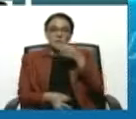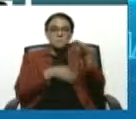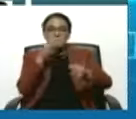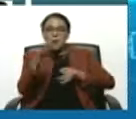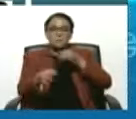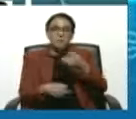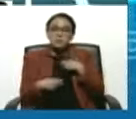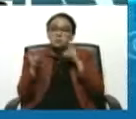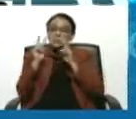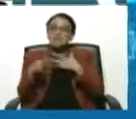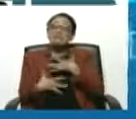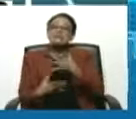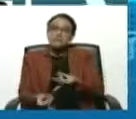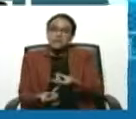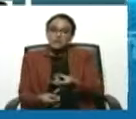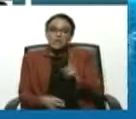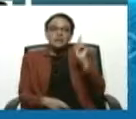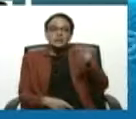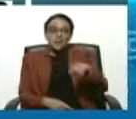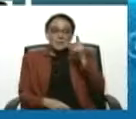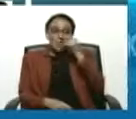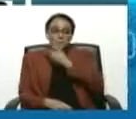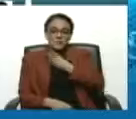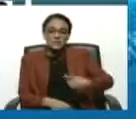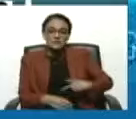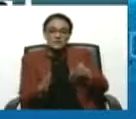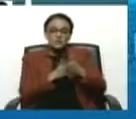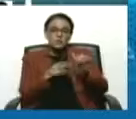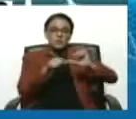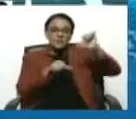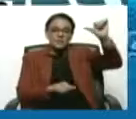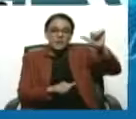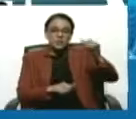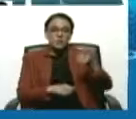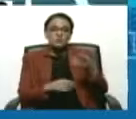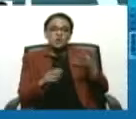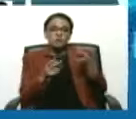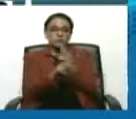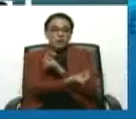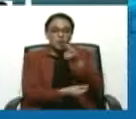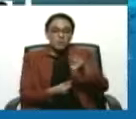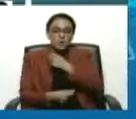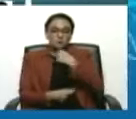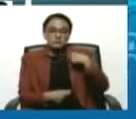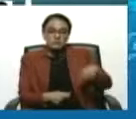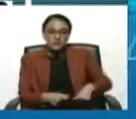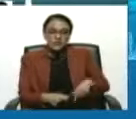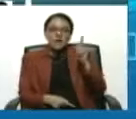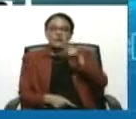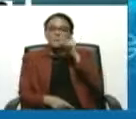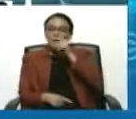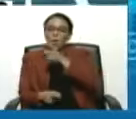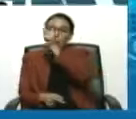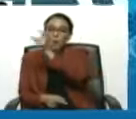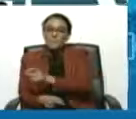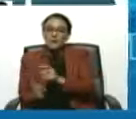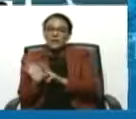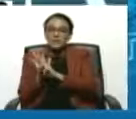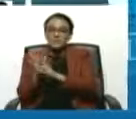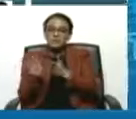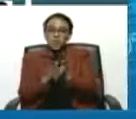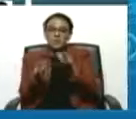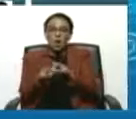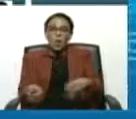presidente del Instituto de Desarrollo Chino, de Atilla Guaris, experta independiente de la ONU, de David